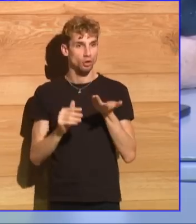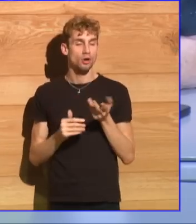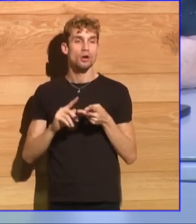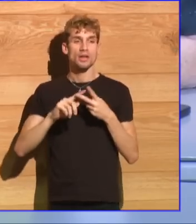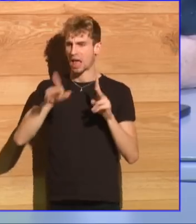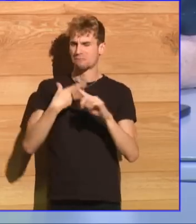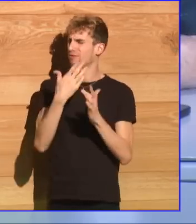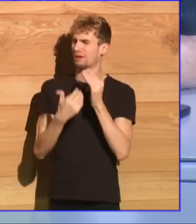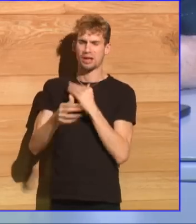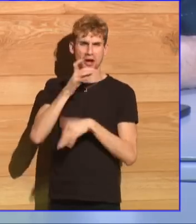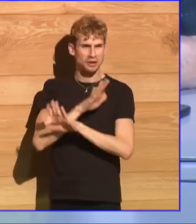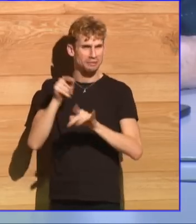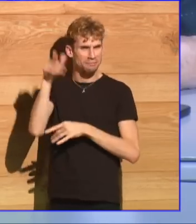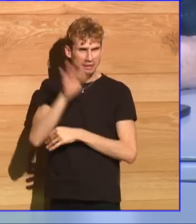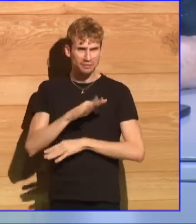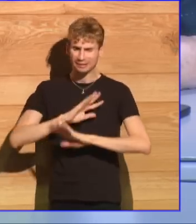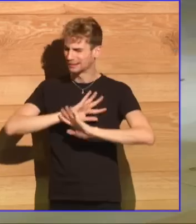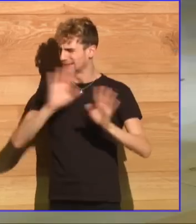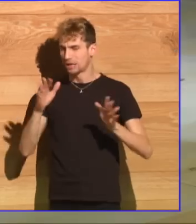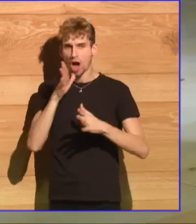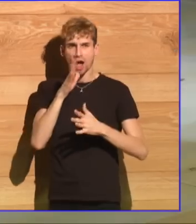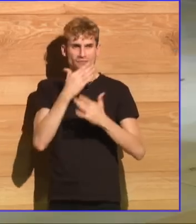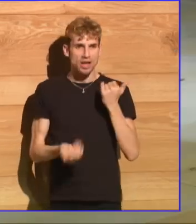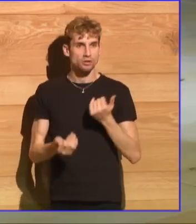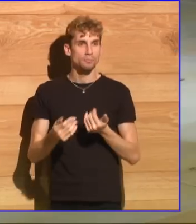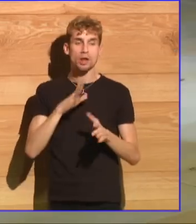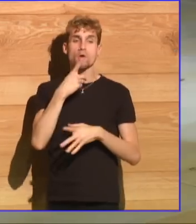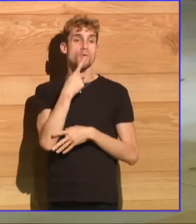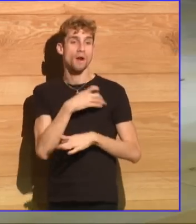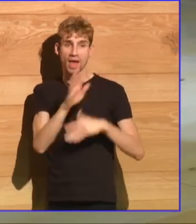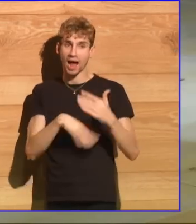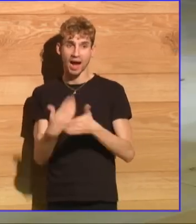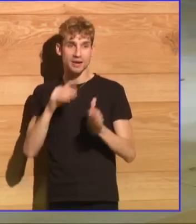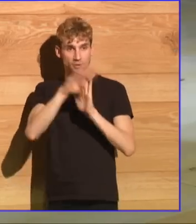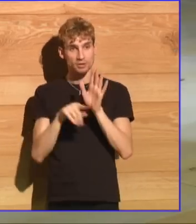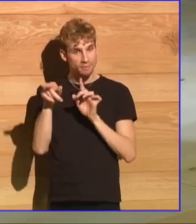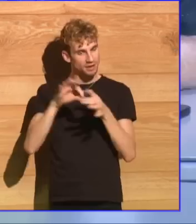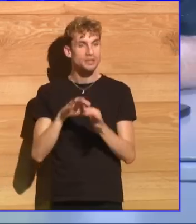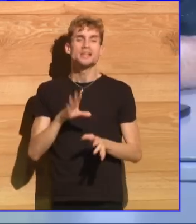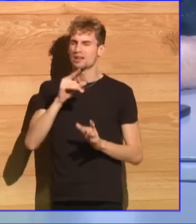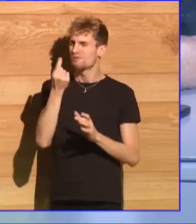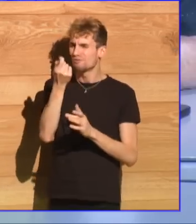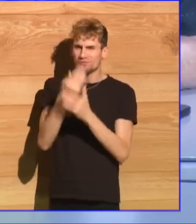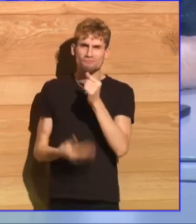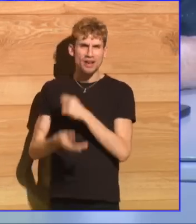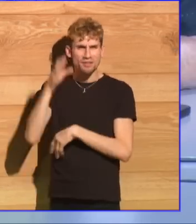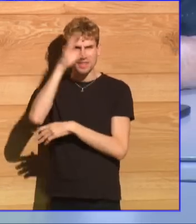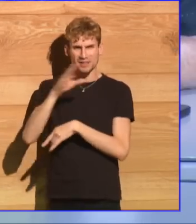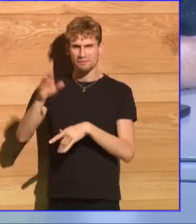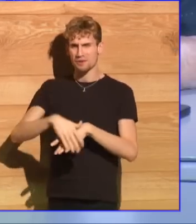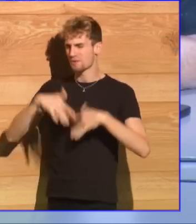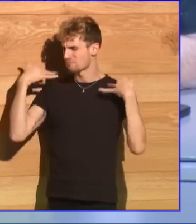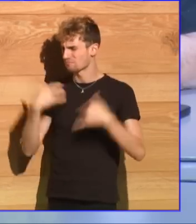horrible esa película. Regreso al Futuro. Tiene un Pues te lo fallo. guardas para el programa de Speed Tiene un de fallo, CMX. tiene un Claro. fallo científico